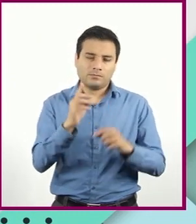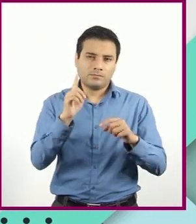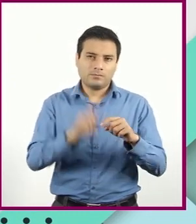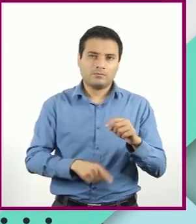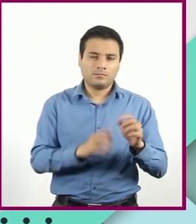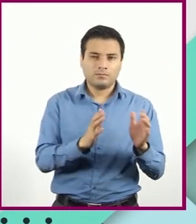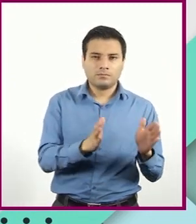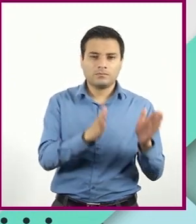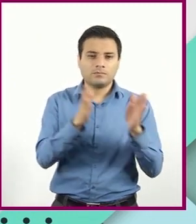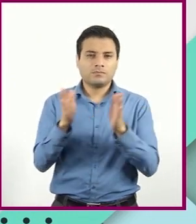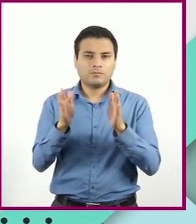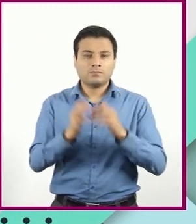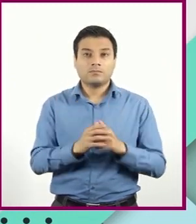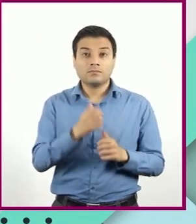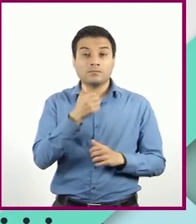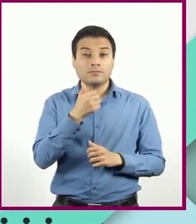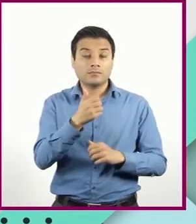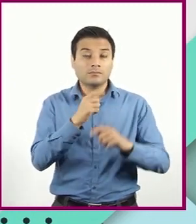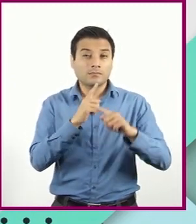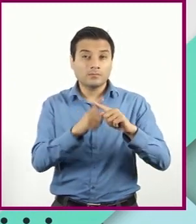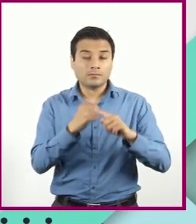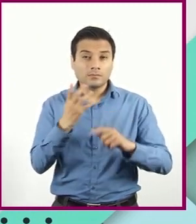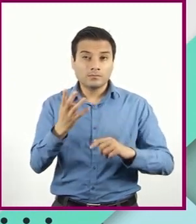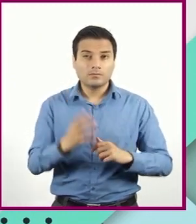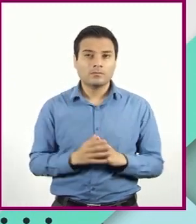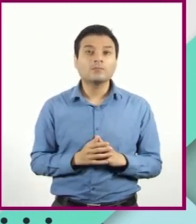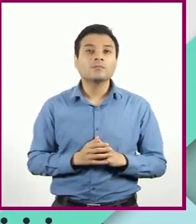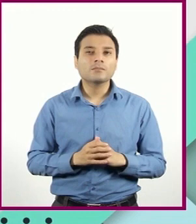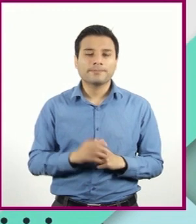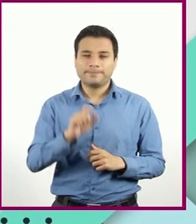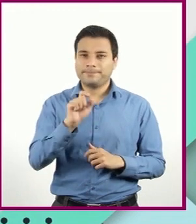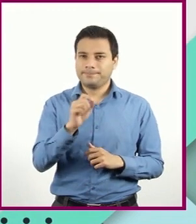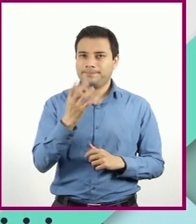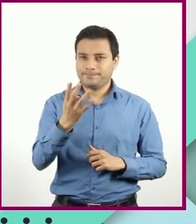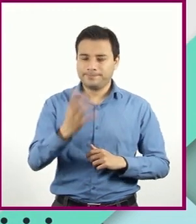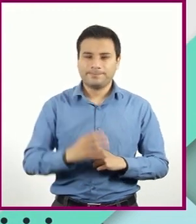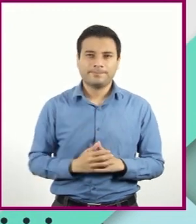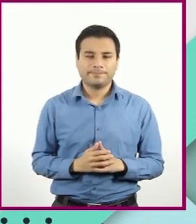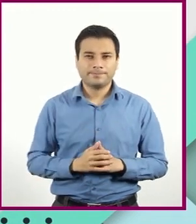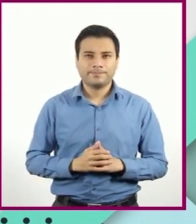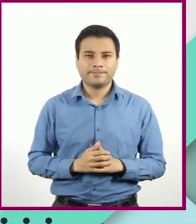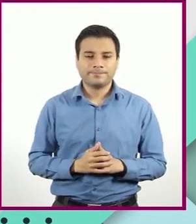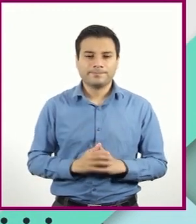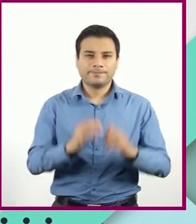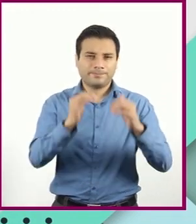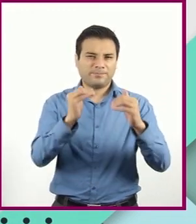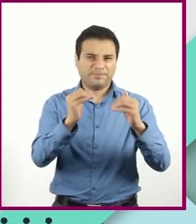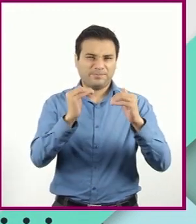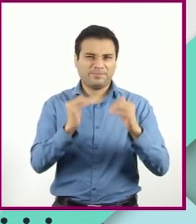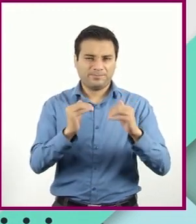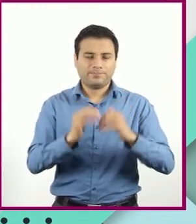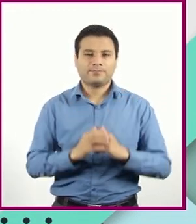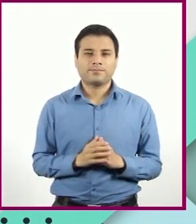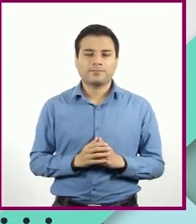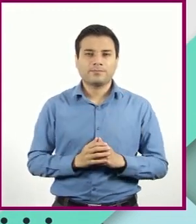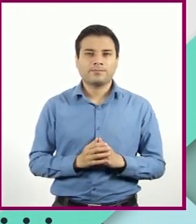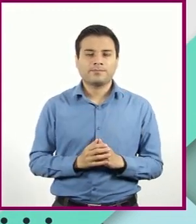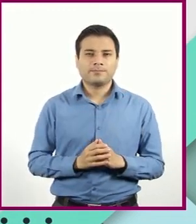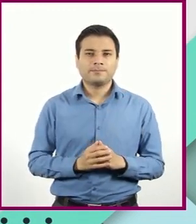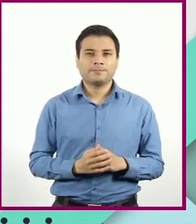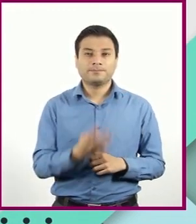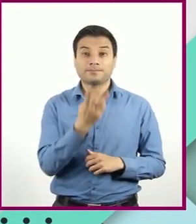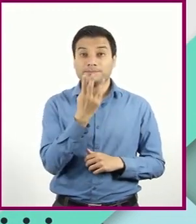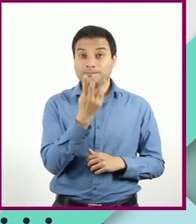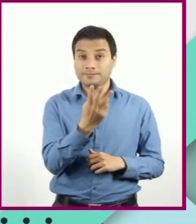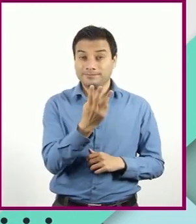miembro, multiplicamos 6 por 4. Obtenemos 24. Se podría expresar de manera abreviada